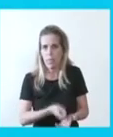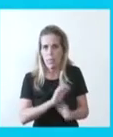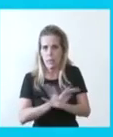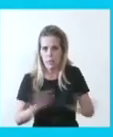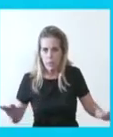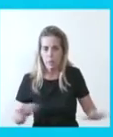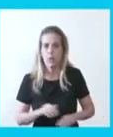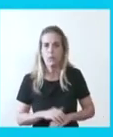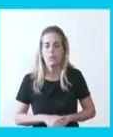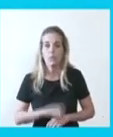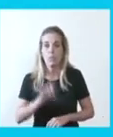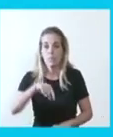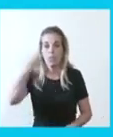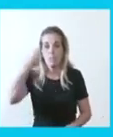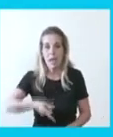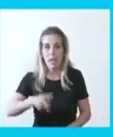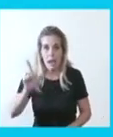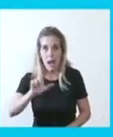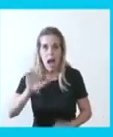En el día de mañana,